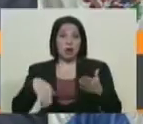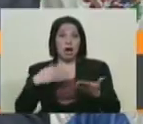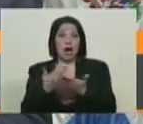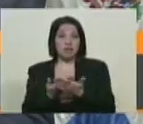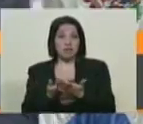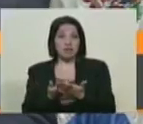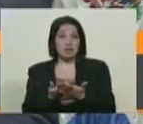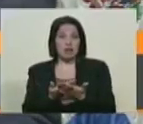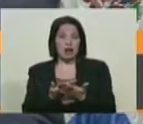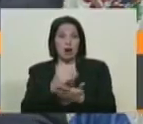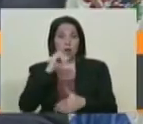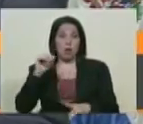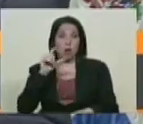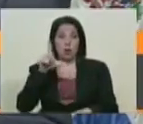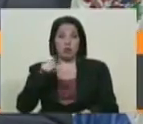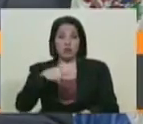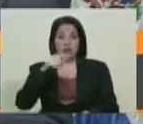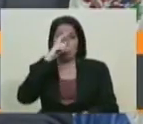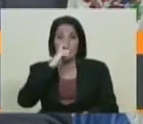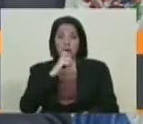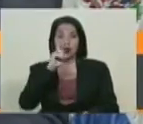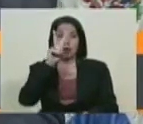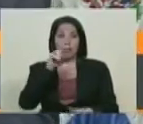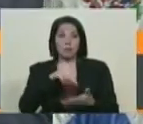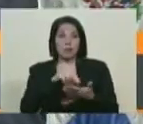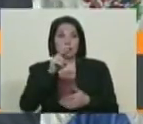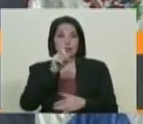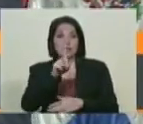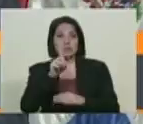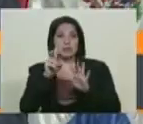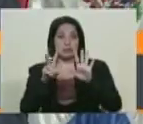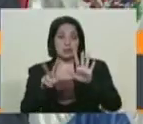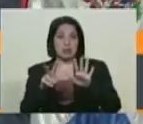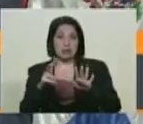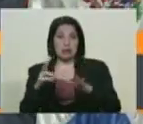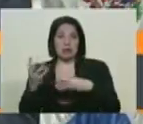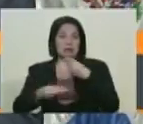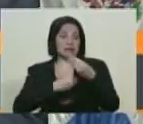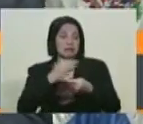de este año 2017, donde se perpetraron hechos